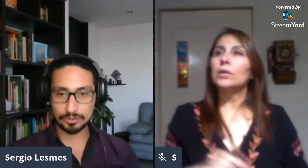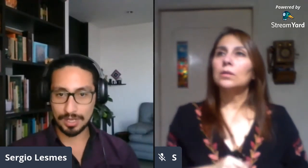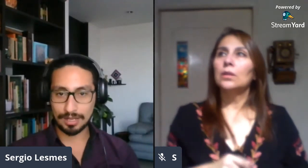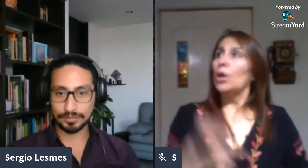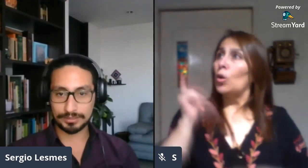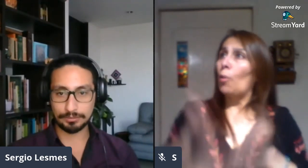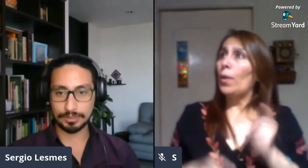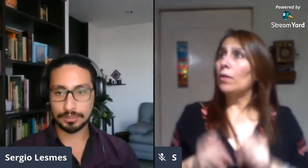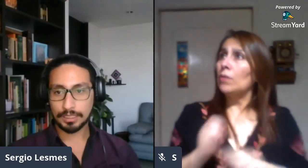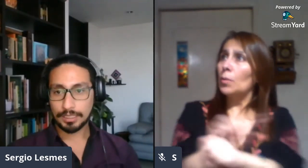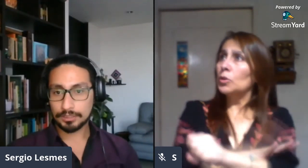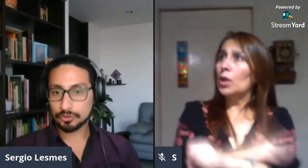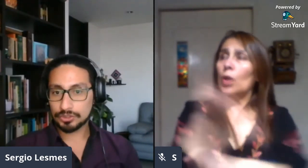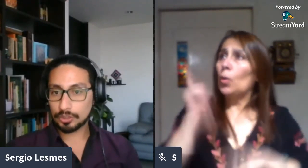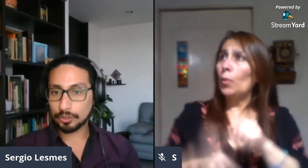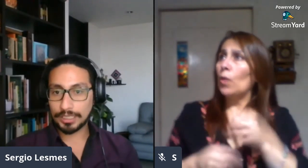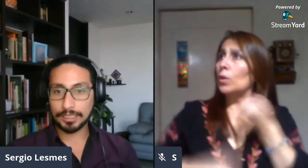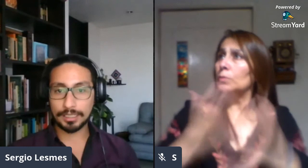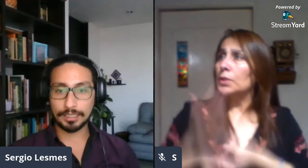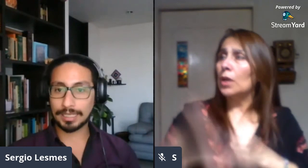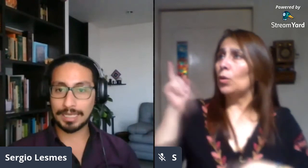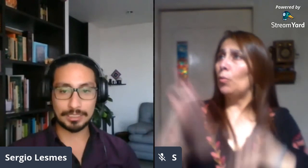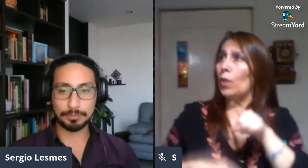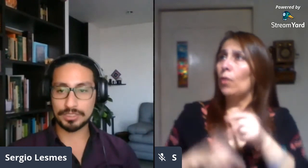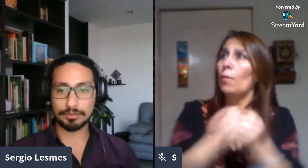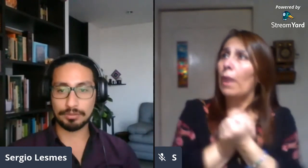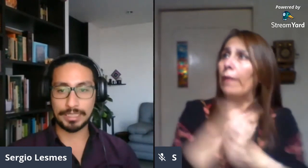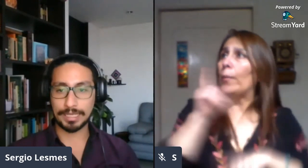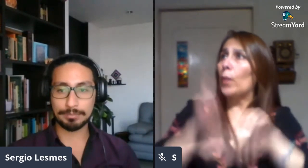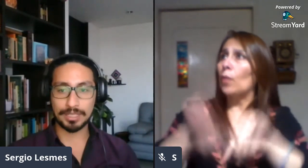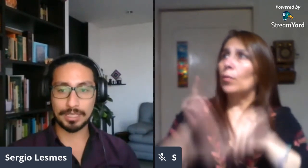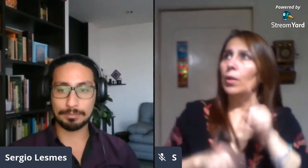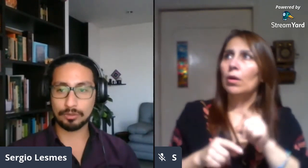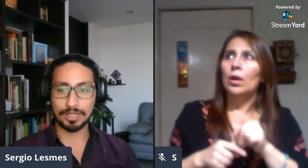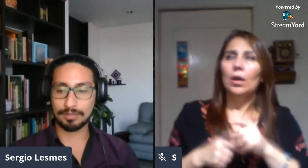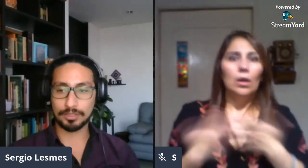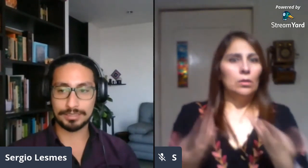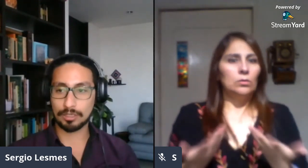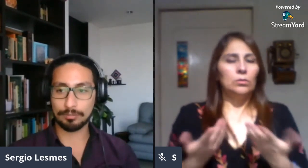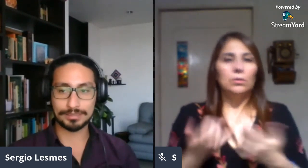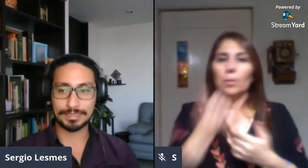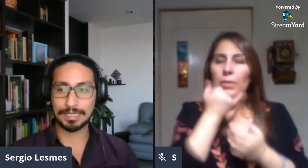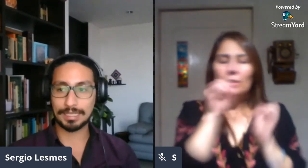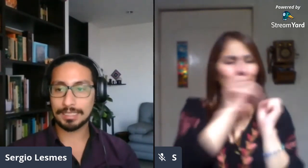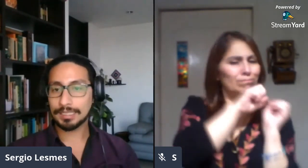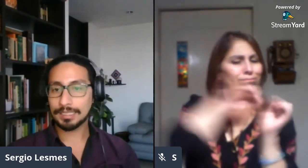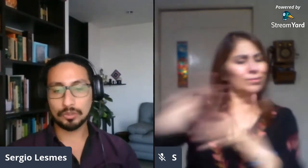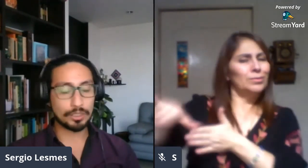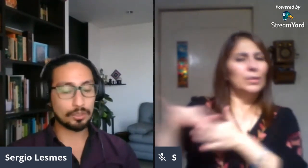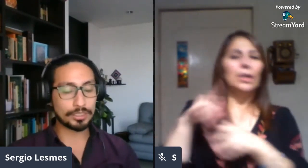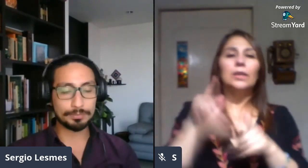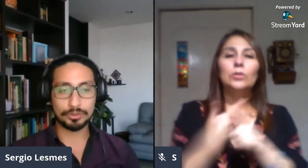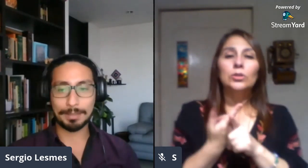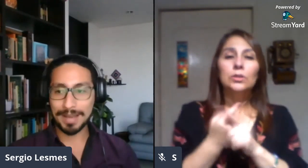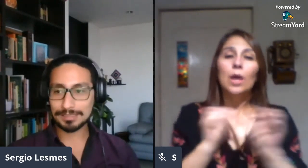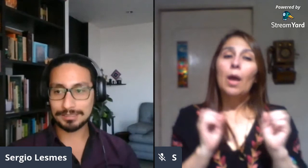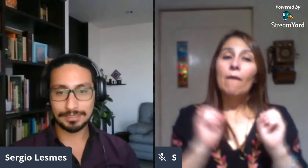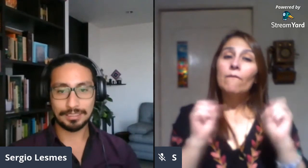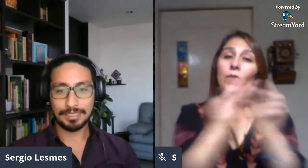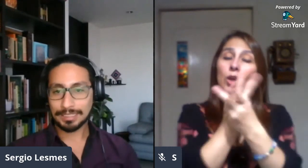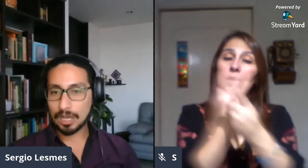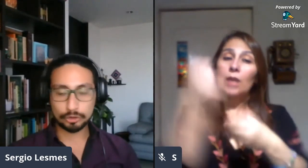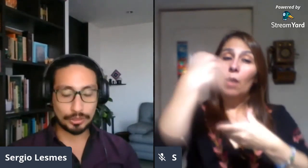emocional, sexual, afectiva. Entonces yo creo que la responsabilidad de cambiar el panorama de la violencia doméstica no le corresponde